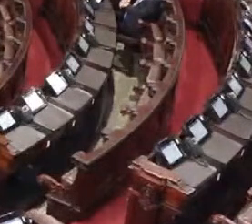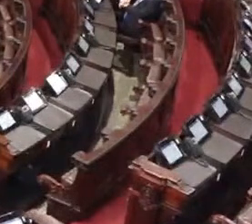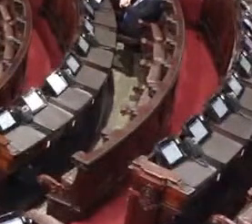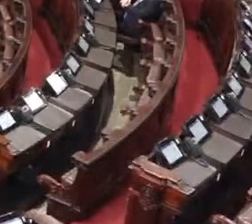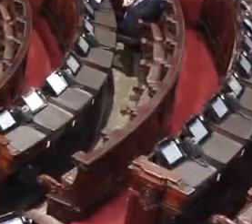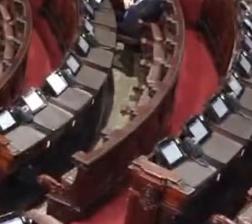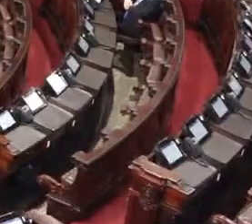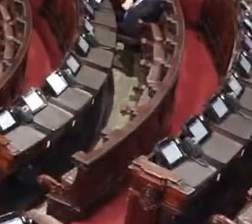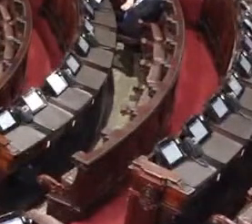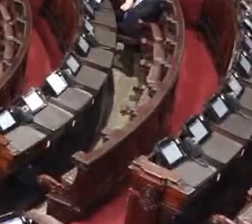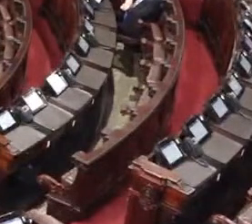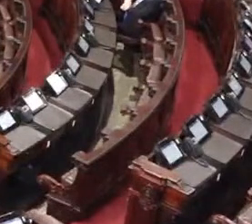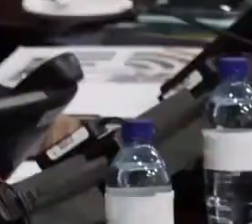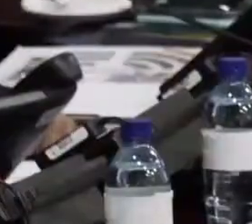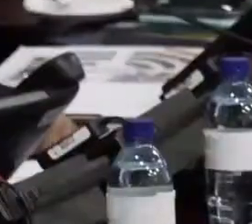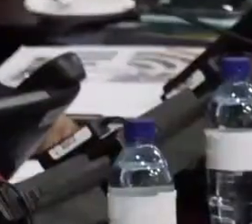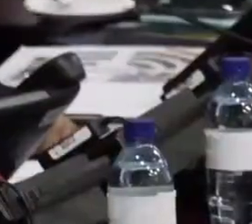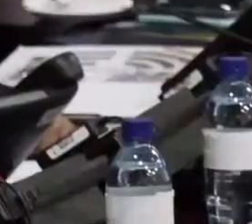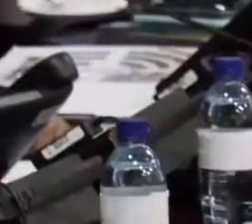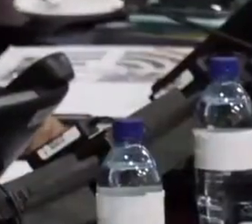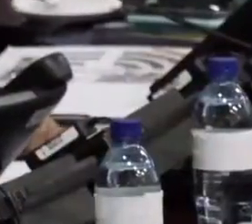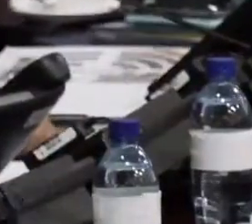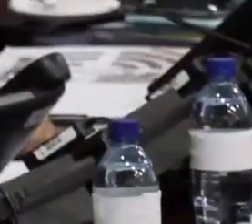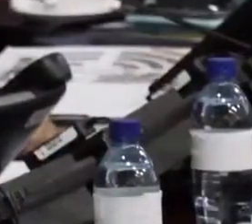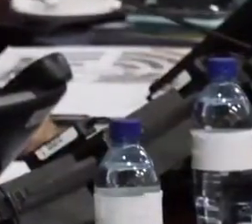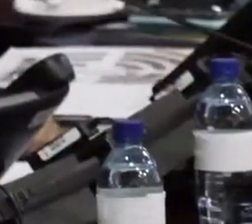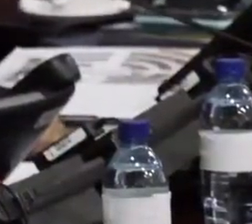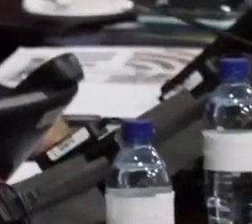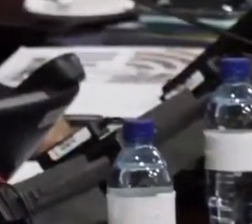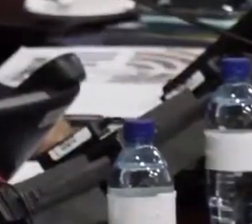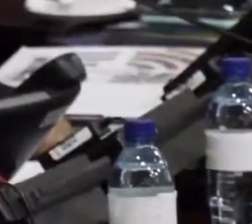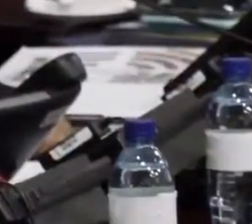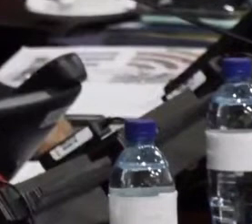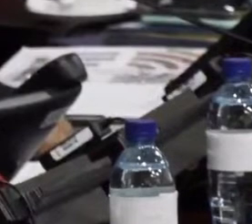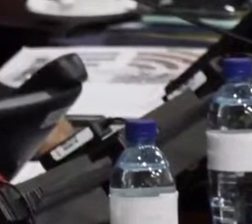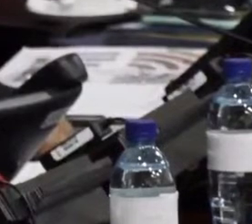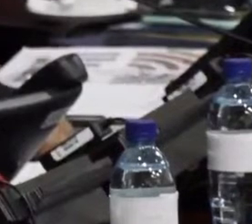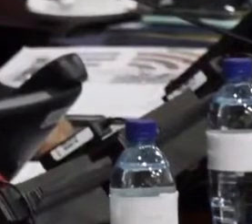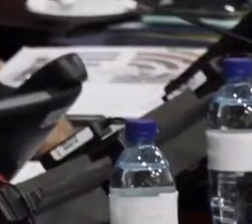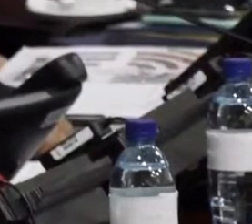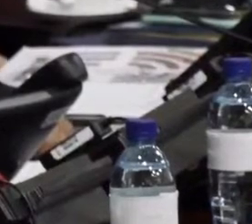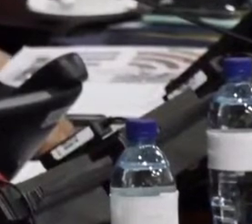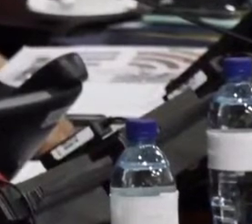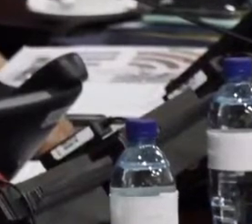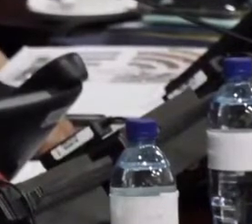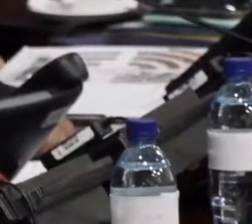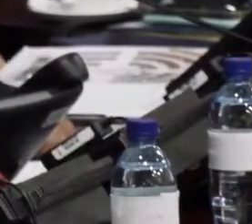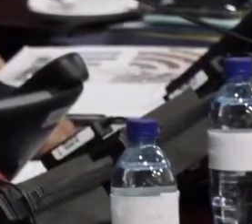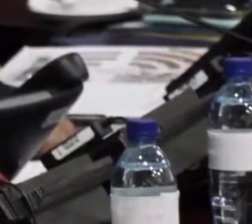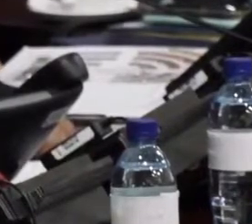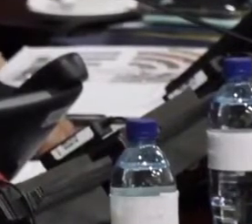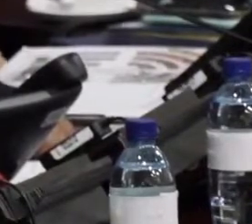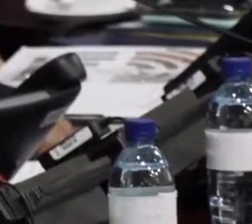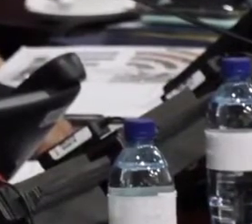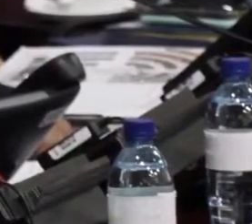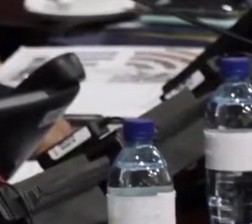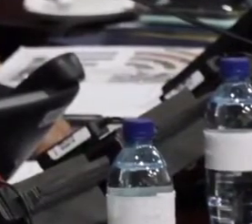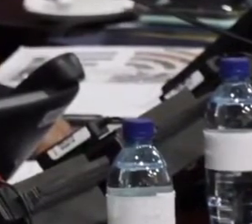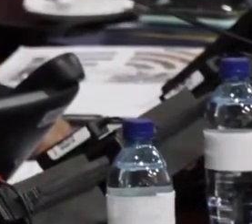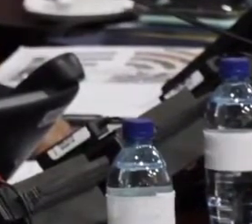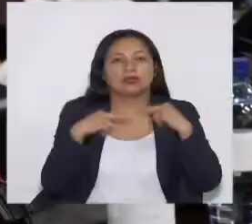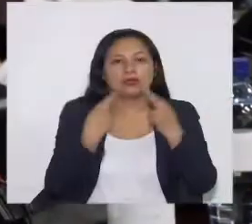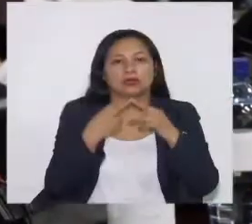Señores representantes, las actas de la 75ª, 76ª sesiones ordinarias y 6ª, 7ª y 8ª